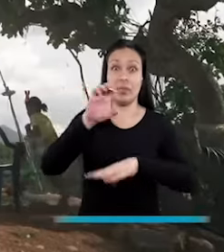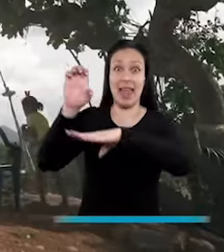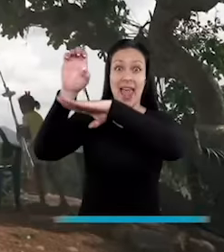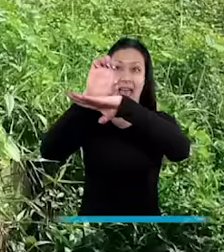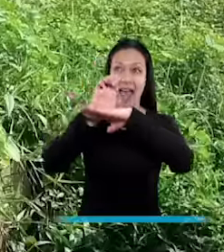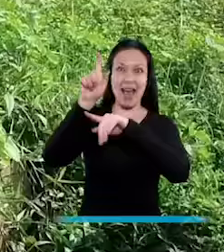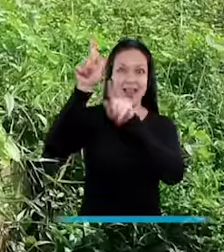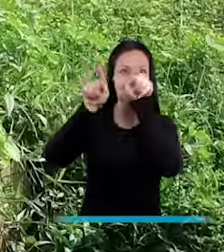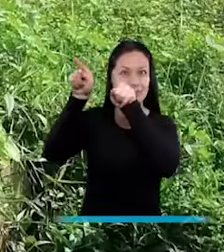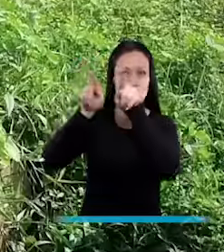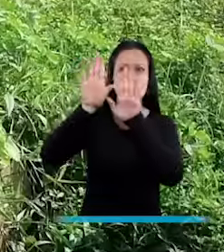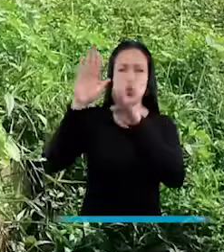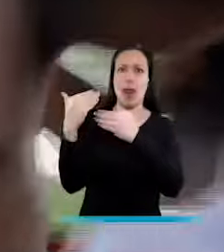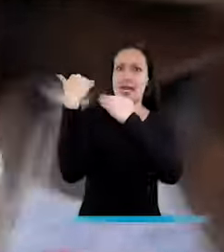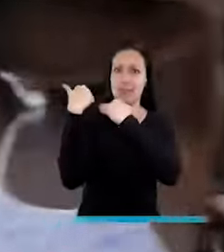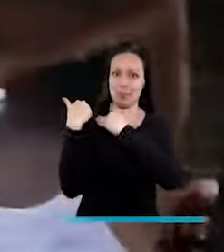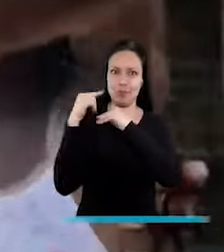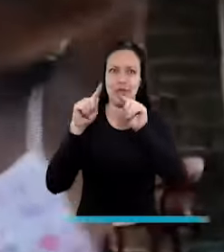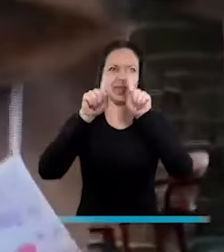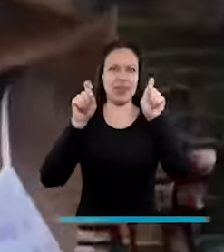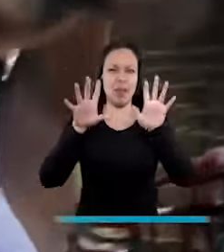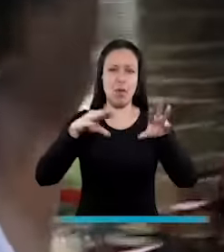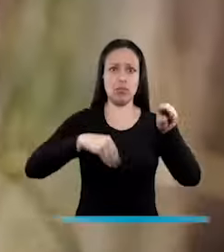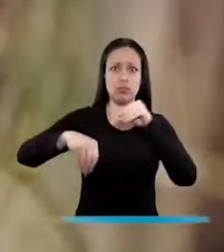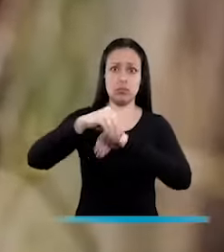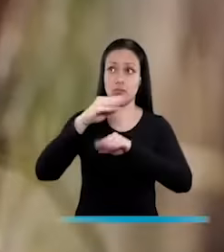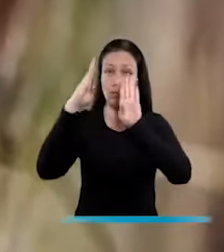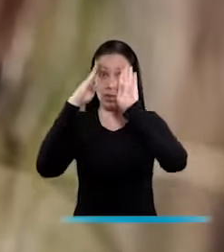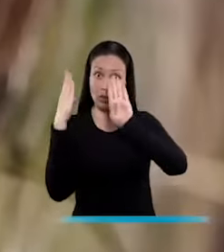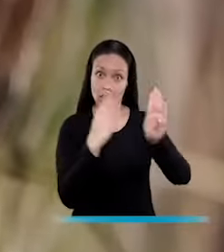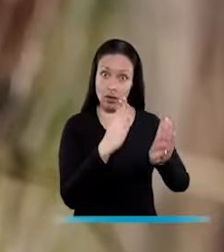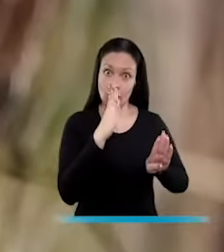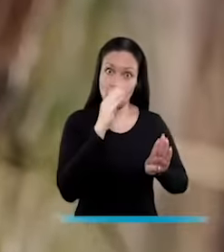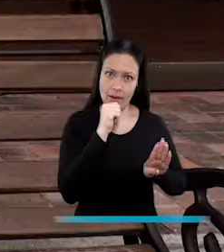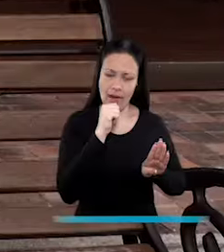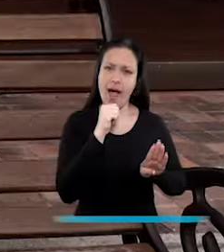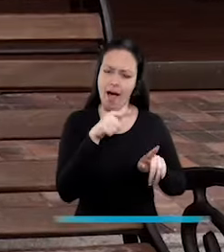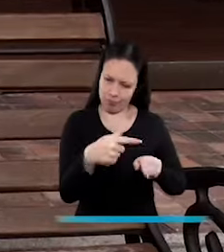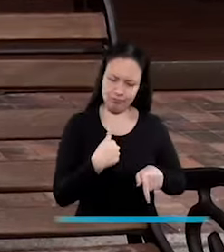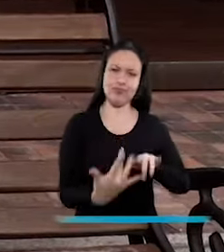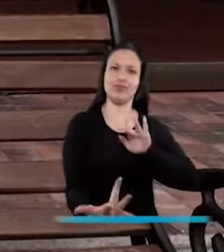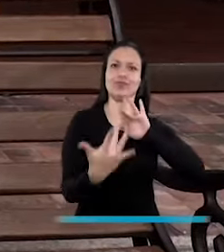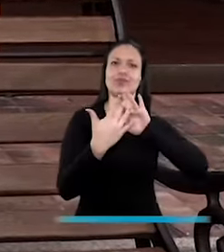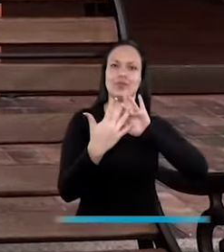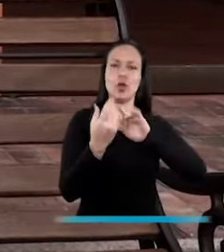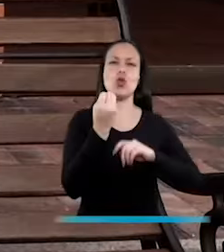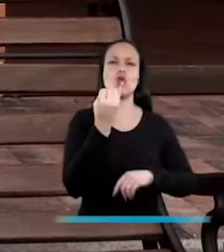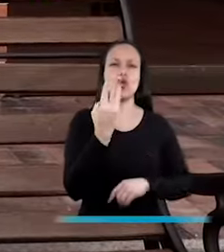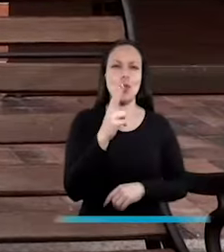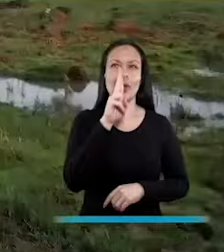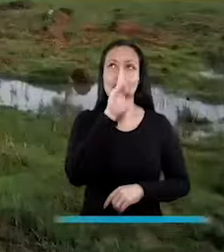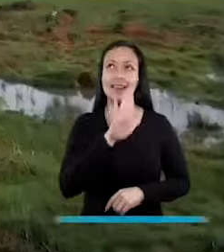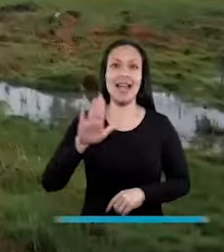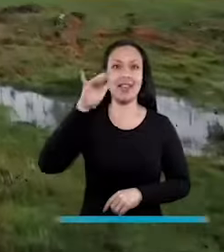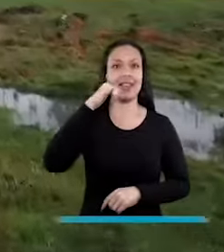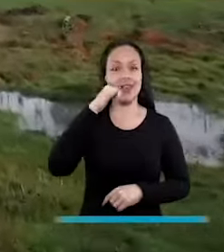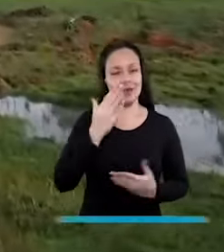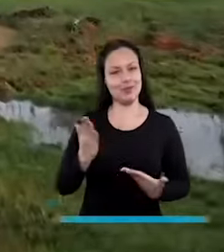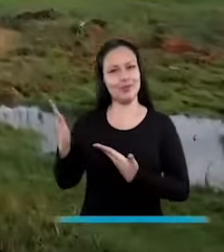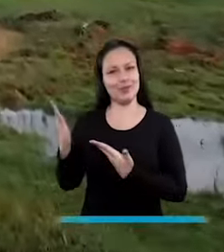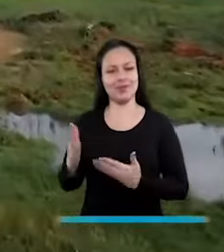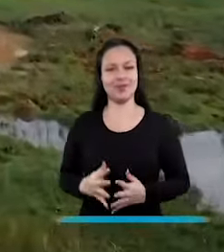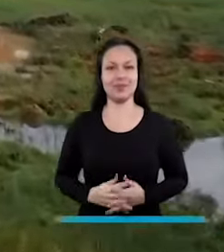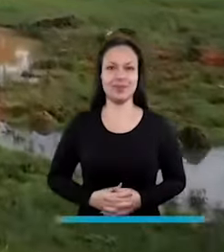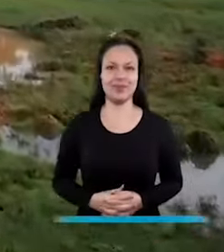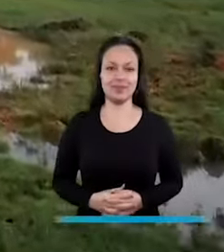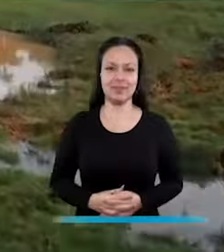Si las entidades a cargo de llevar su proceso de restitución no han atendido su solicitud, contáctenos en nuestra línea telefónica nacional